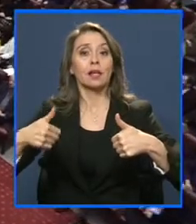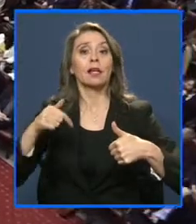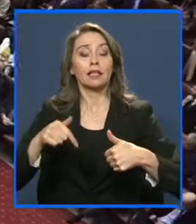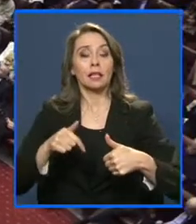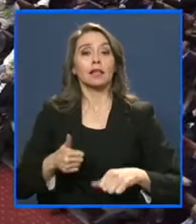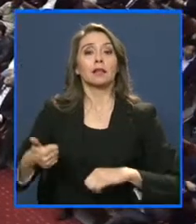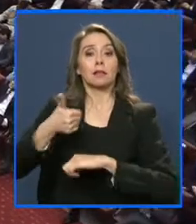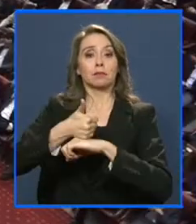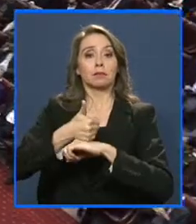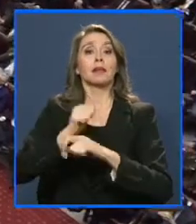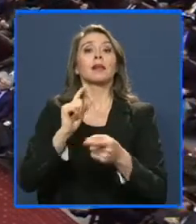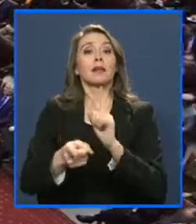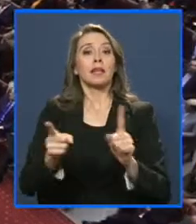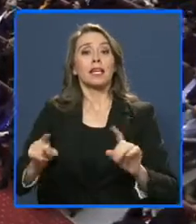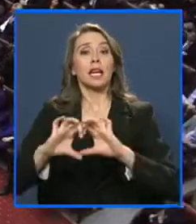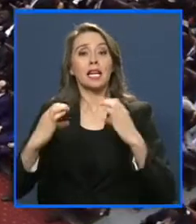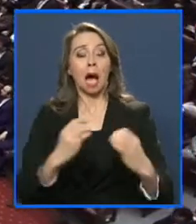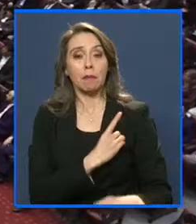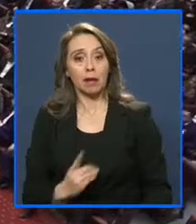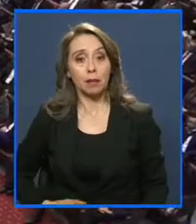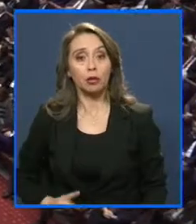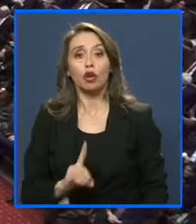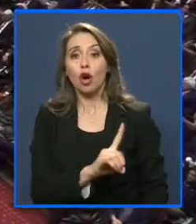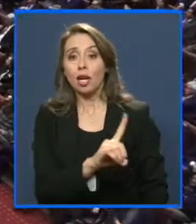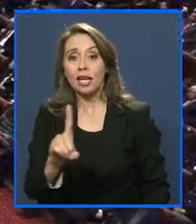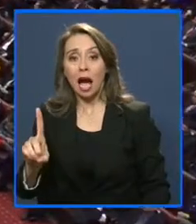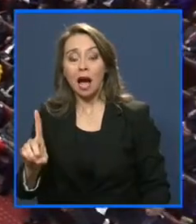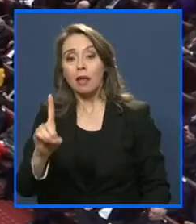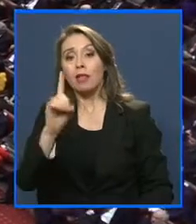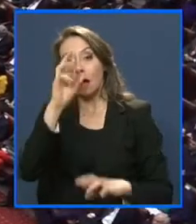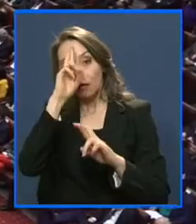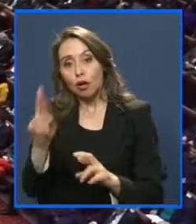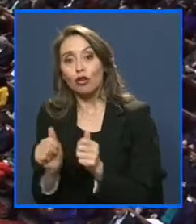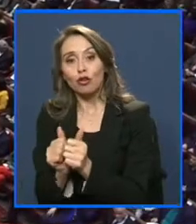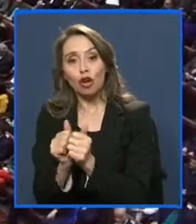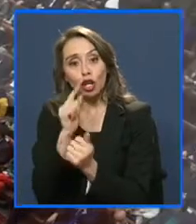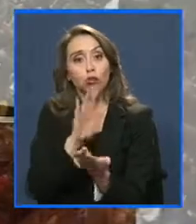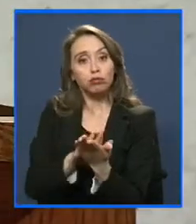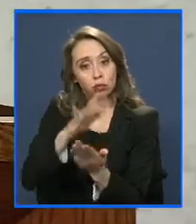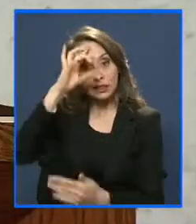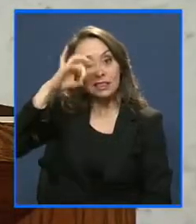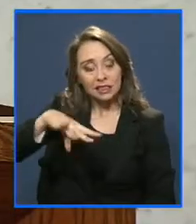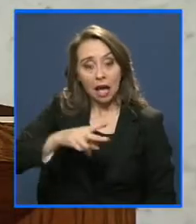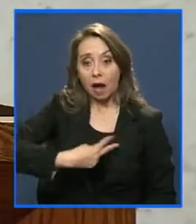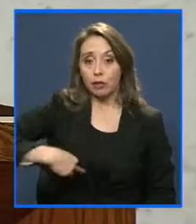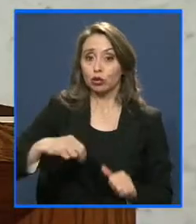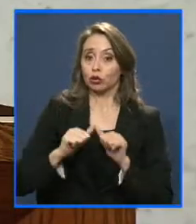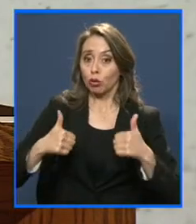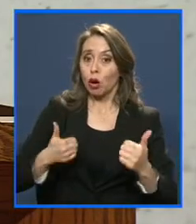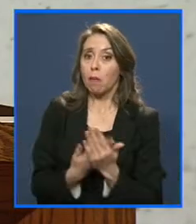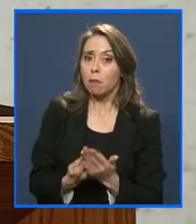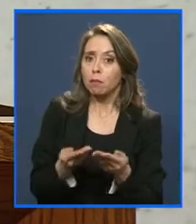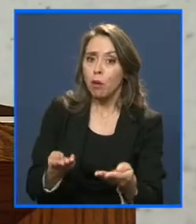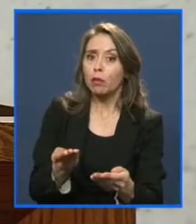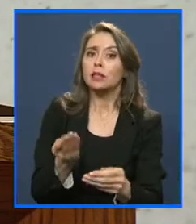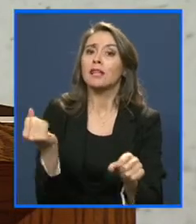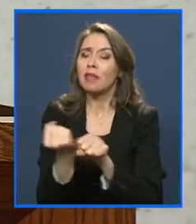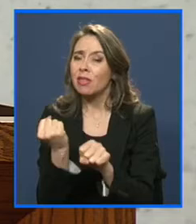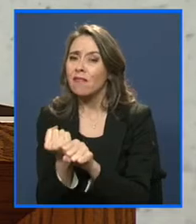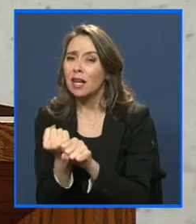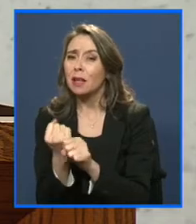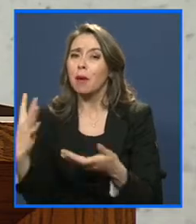cámara de diputados y le consta a cada uno de nuestros honorables colegas ha estado proponiendo trabajar por los acuerdos